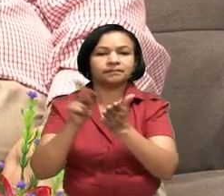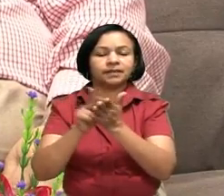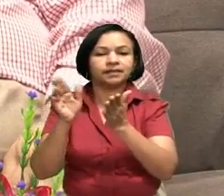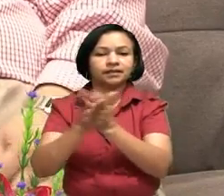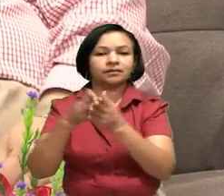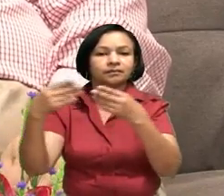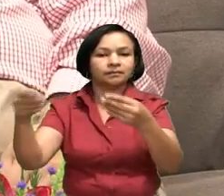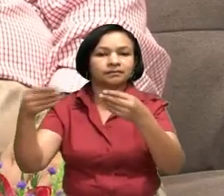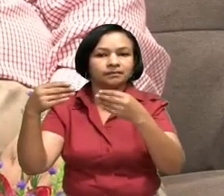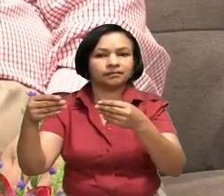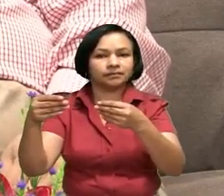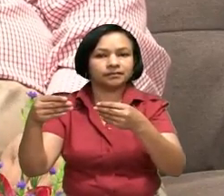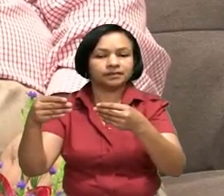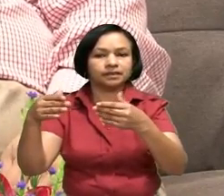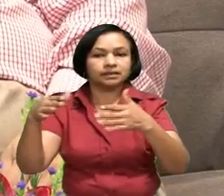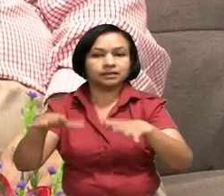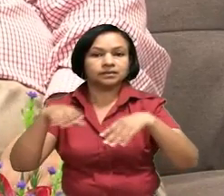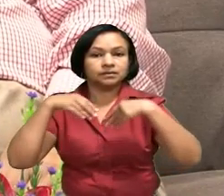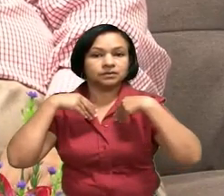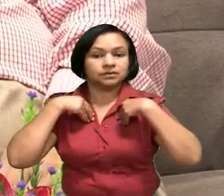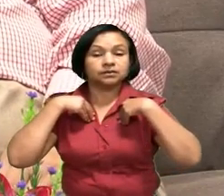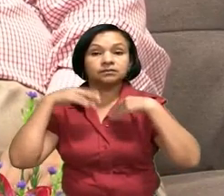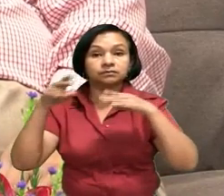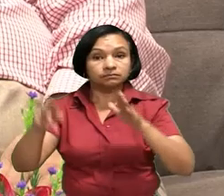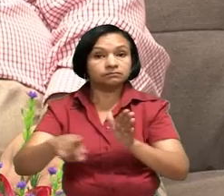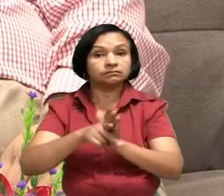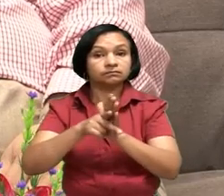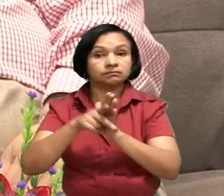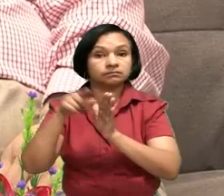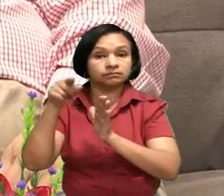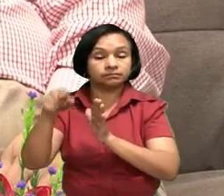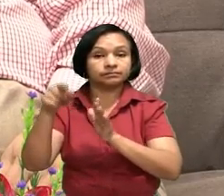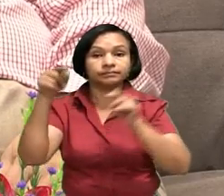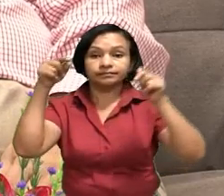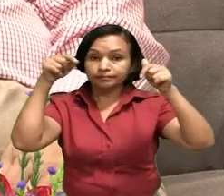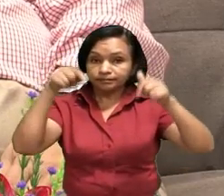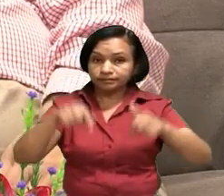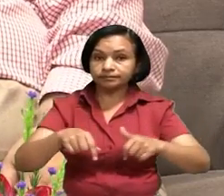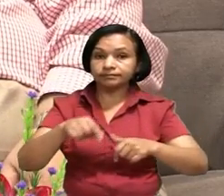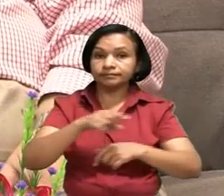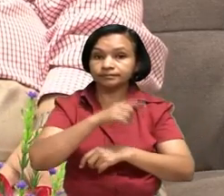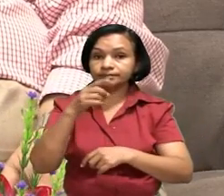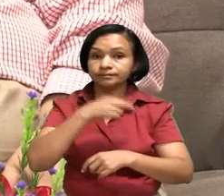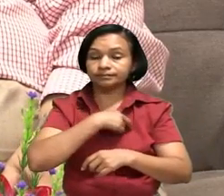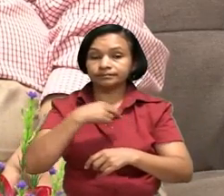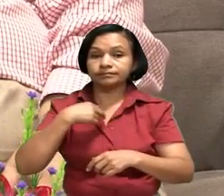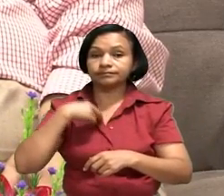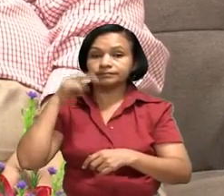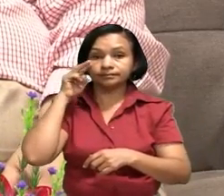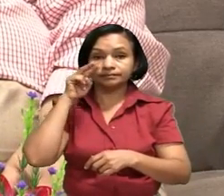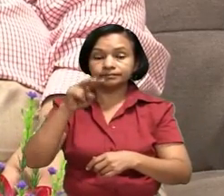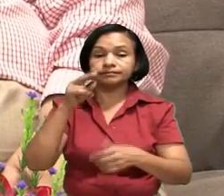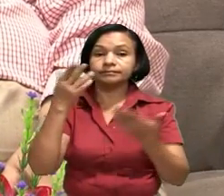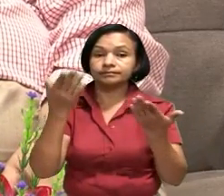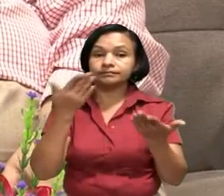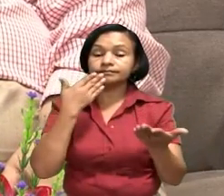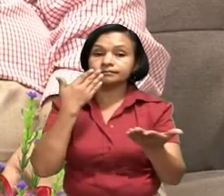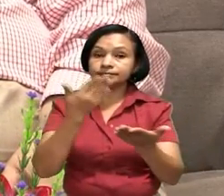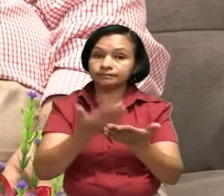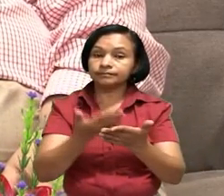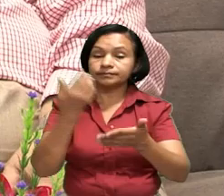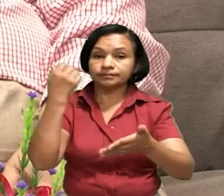asumieron una línea editorial sumamente peligrosa hoy estamos aterrizando gracias al